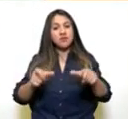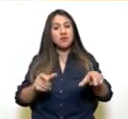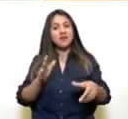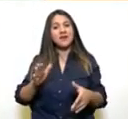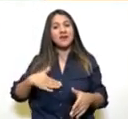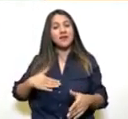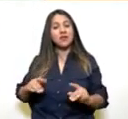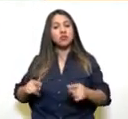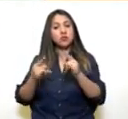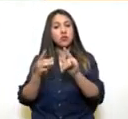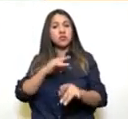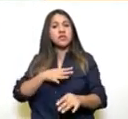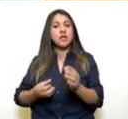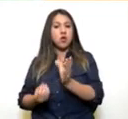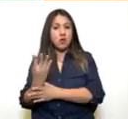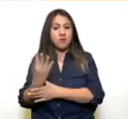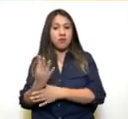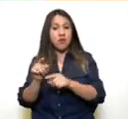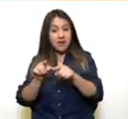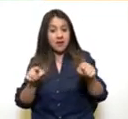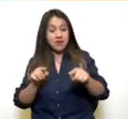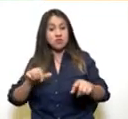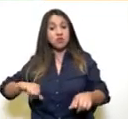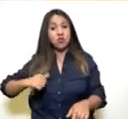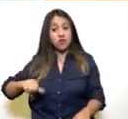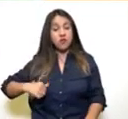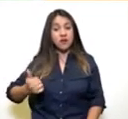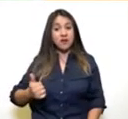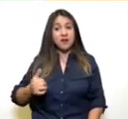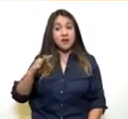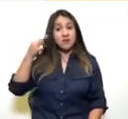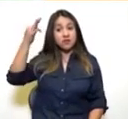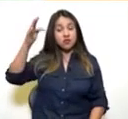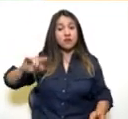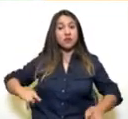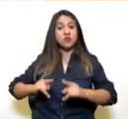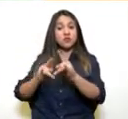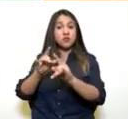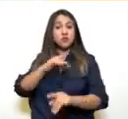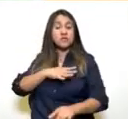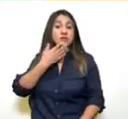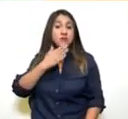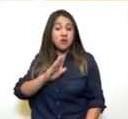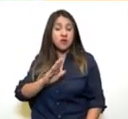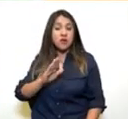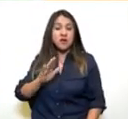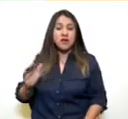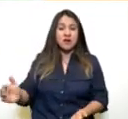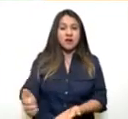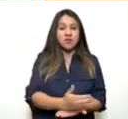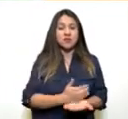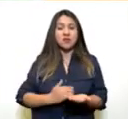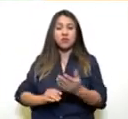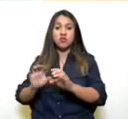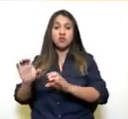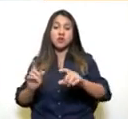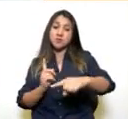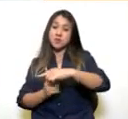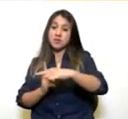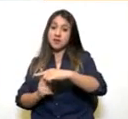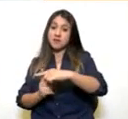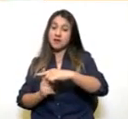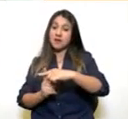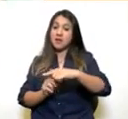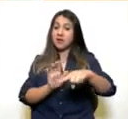chile nuevo esos jóvenes que probablemente van a construir un chile mejor recogiendo lo bueno que tenemos pero corrigiendo lo malo que hay que